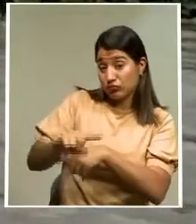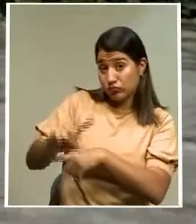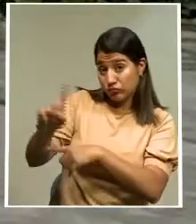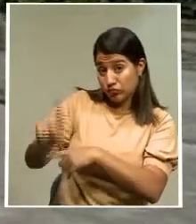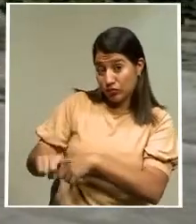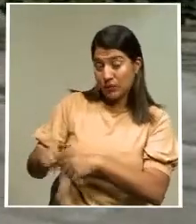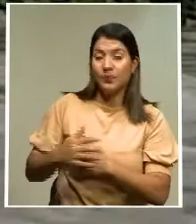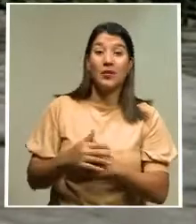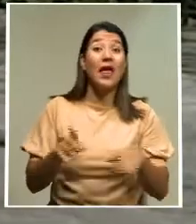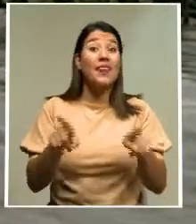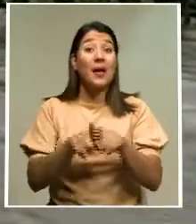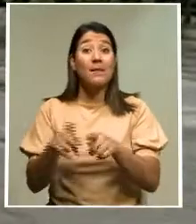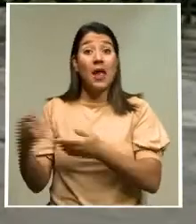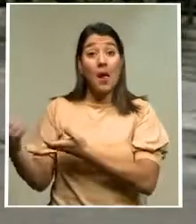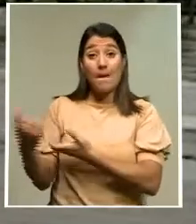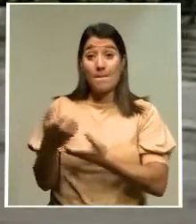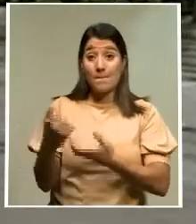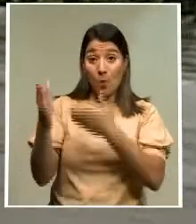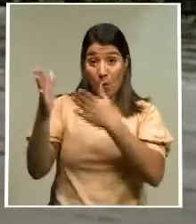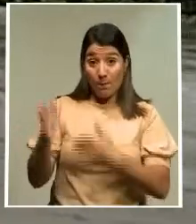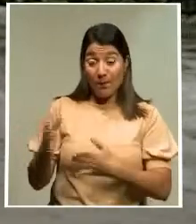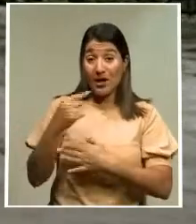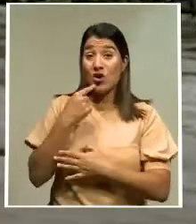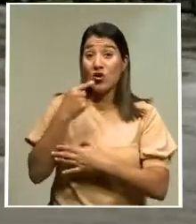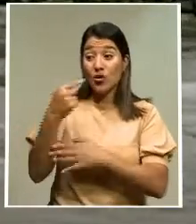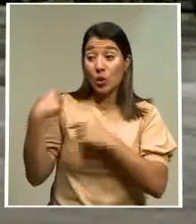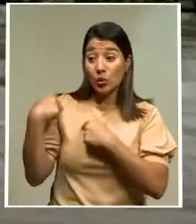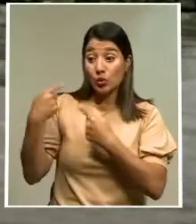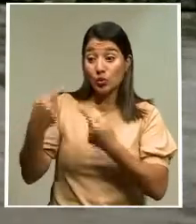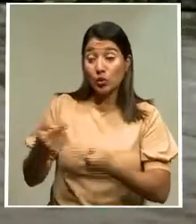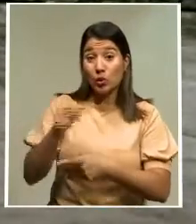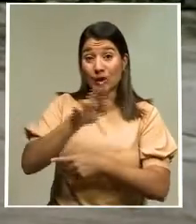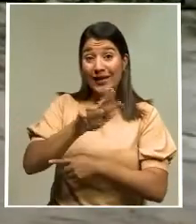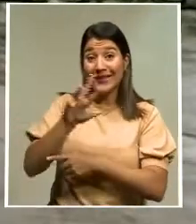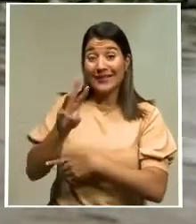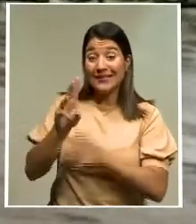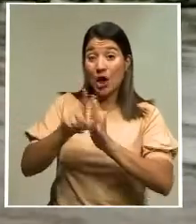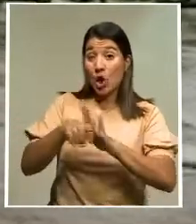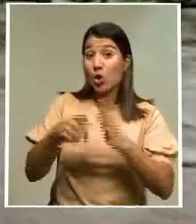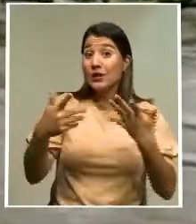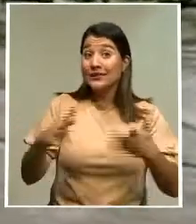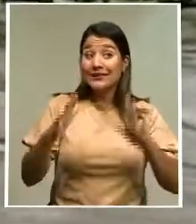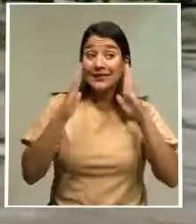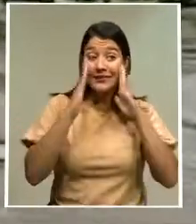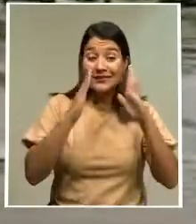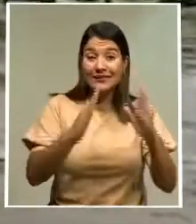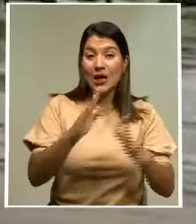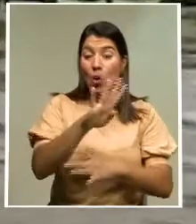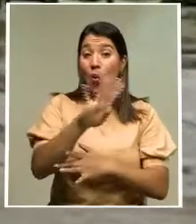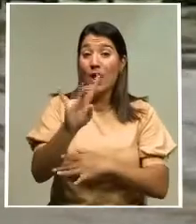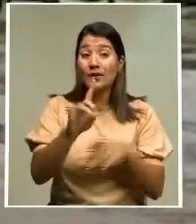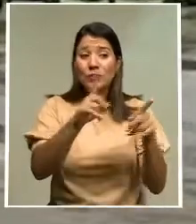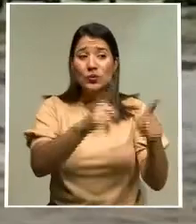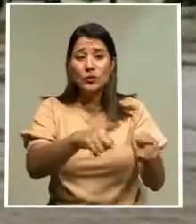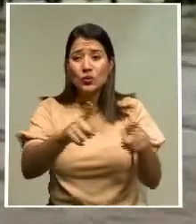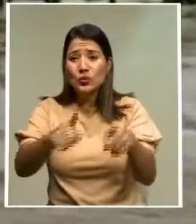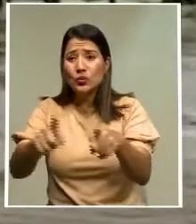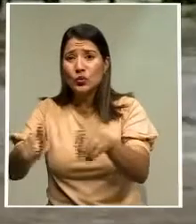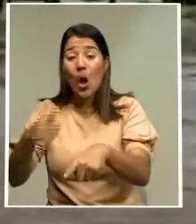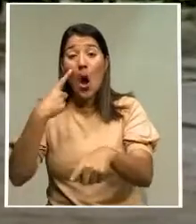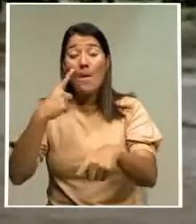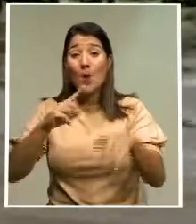su parte, el Cuerpo de Bomberos reportó que durante las últimas 36 horas han tenido que atender 48 incidentes relacionados a las